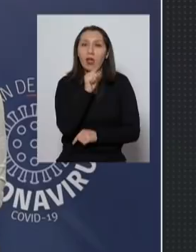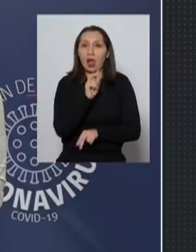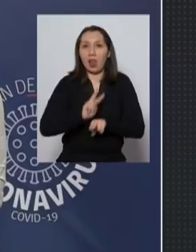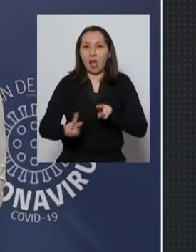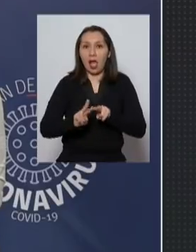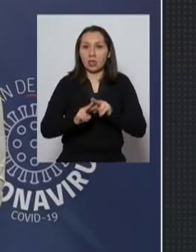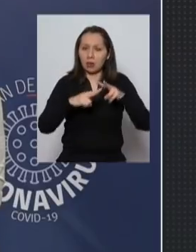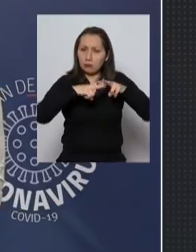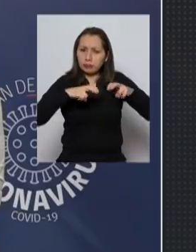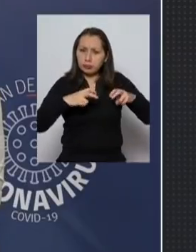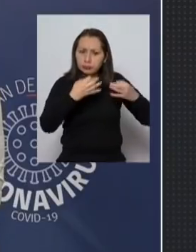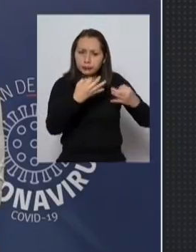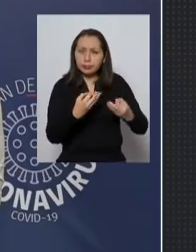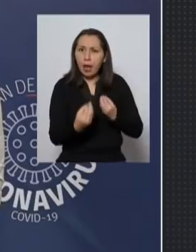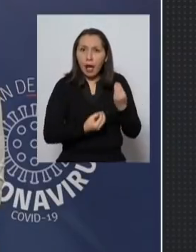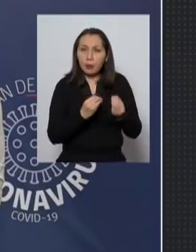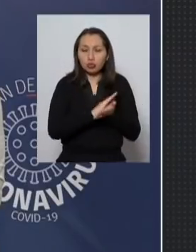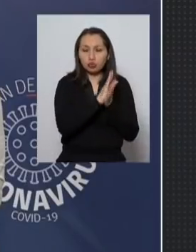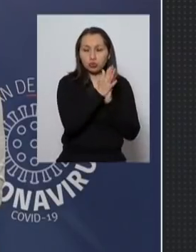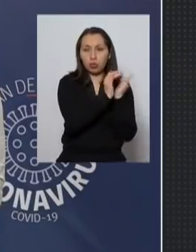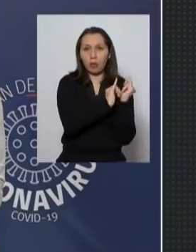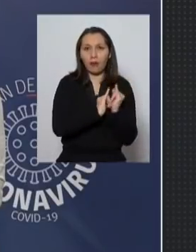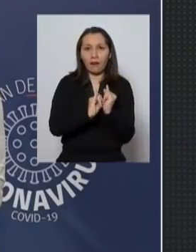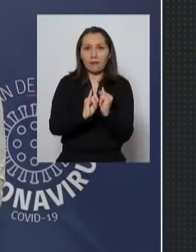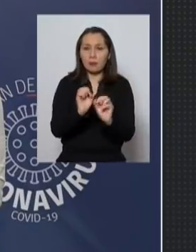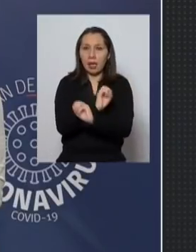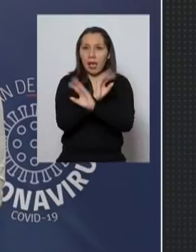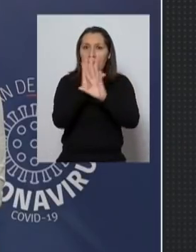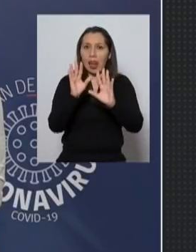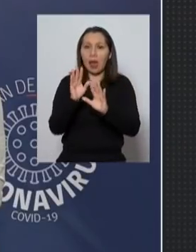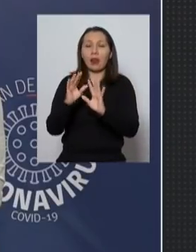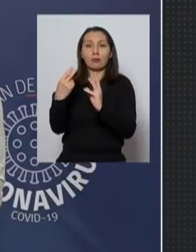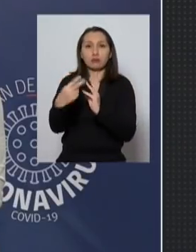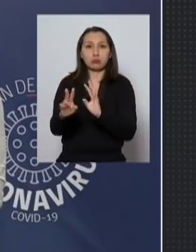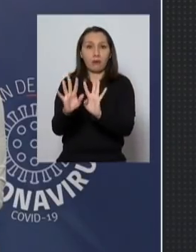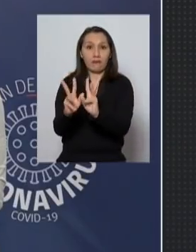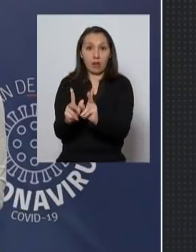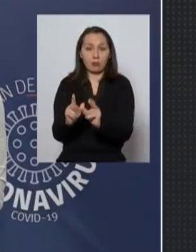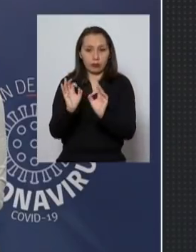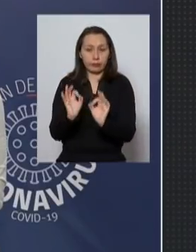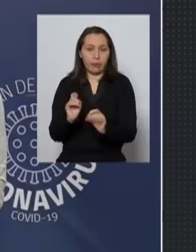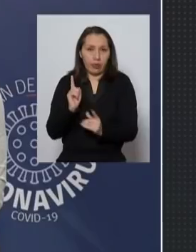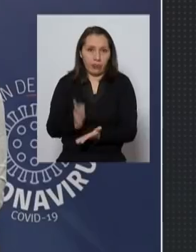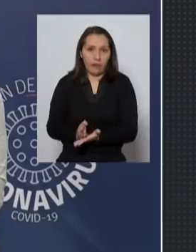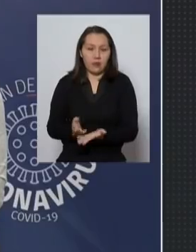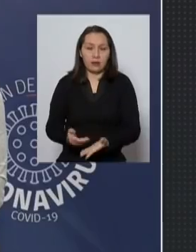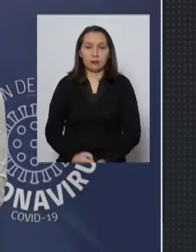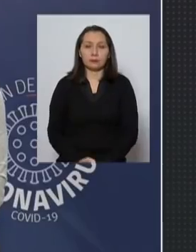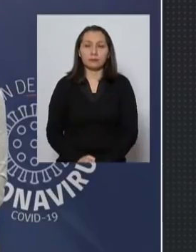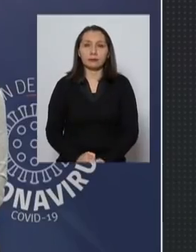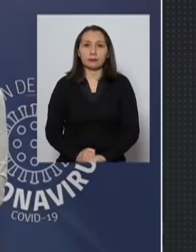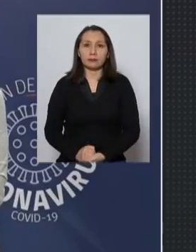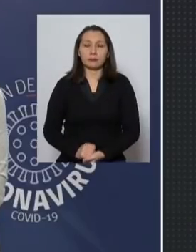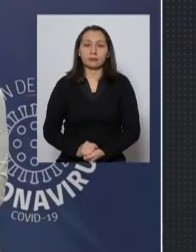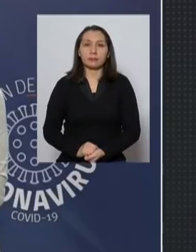realizar esta auditoría para entregar toda la información claramente a la familia como corresponde.